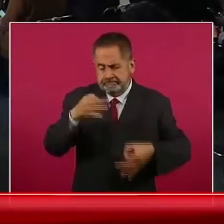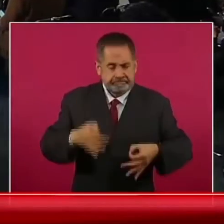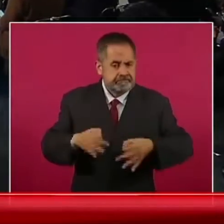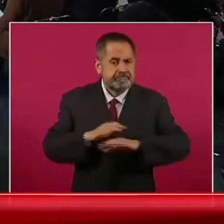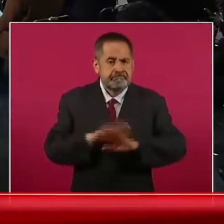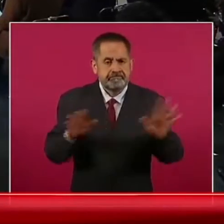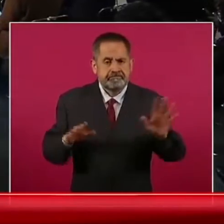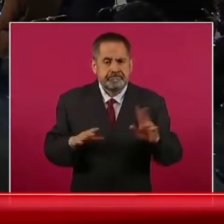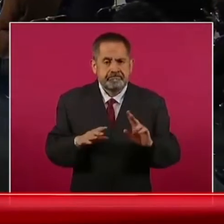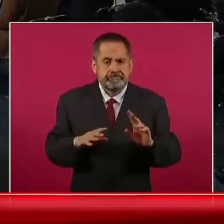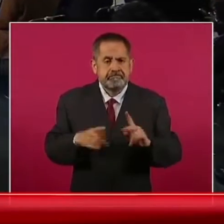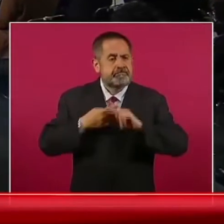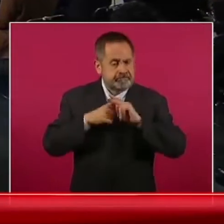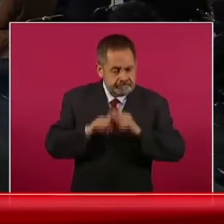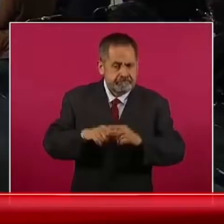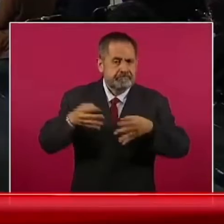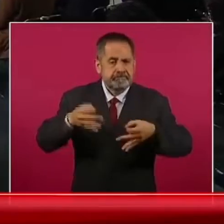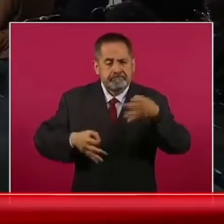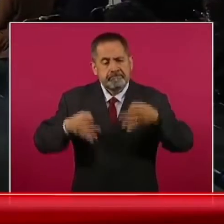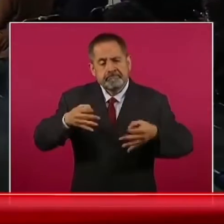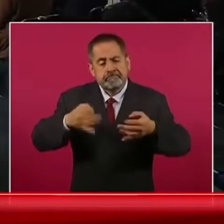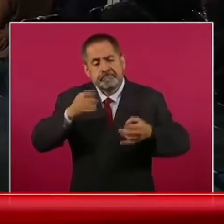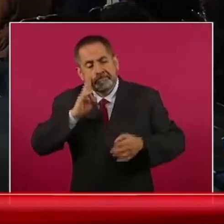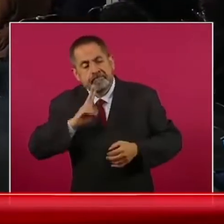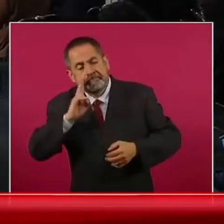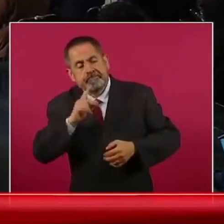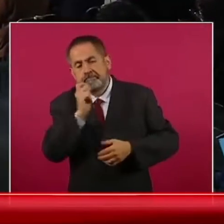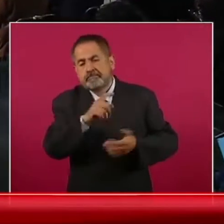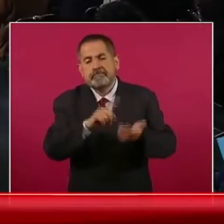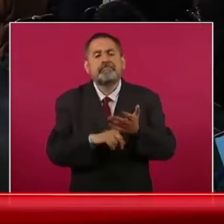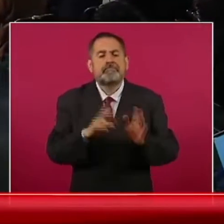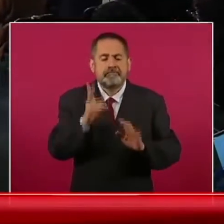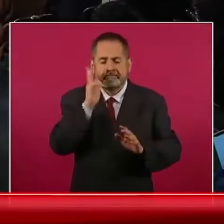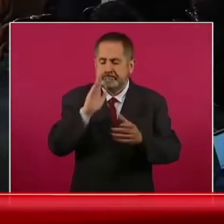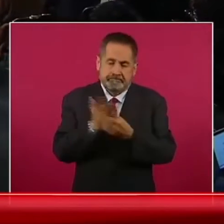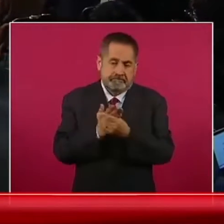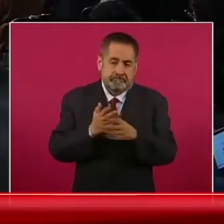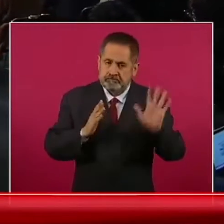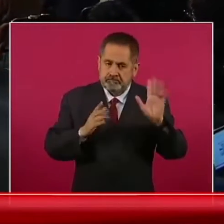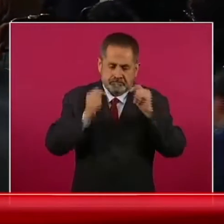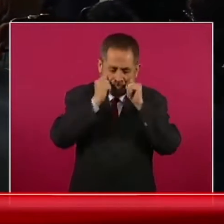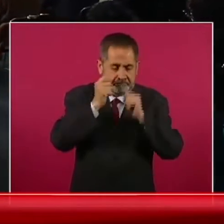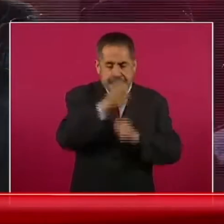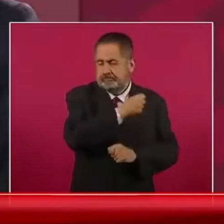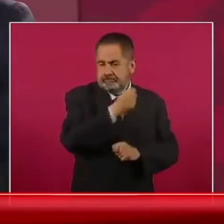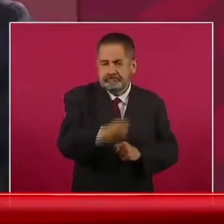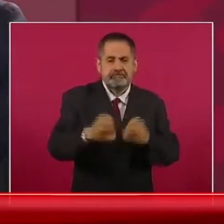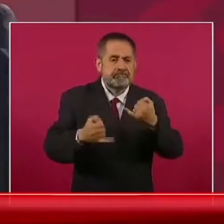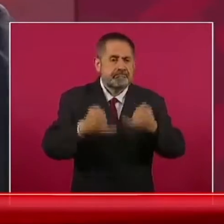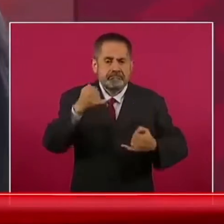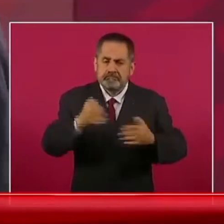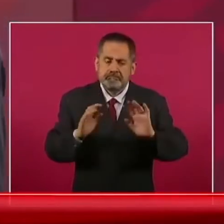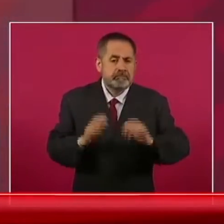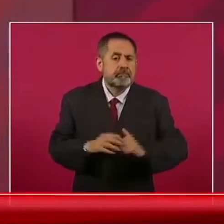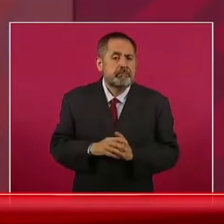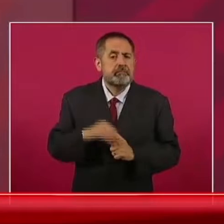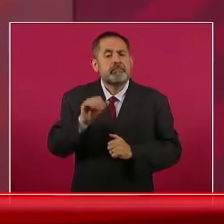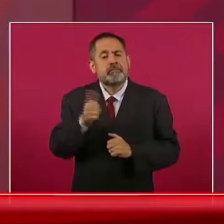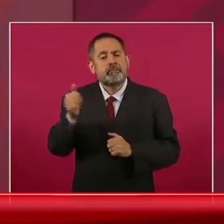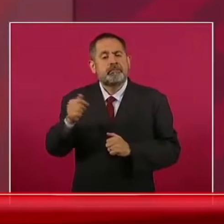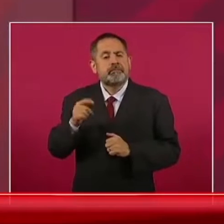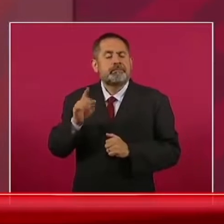o se inicia un proceso para que sea juzgar y lo otro